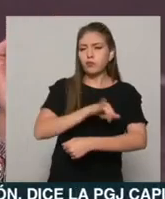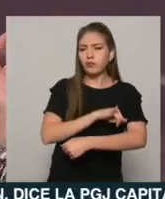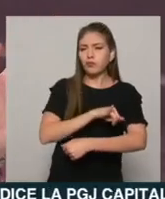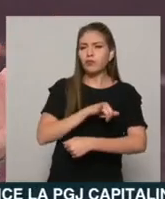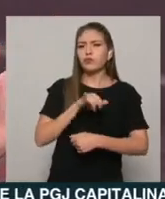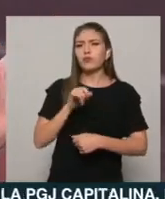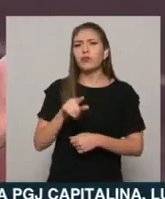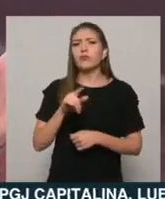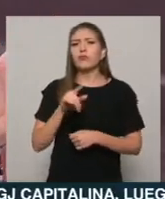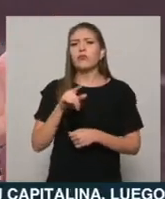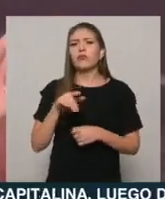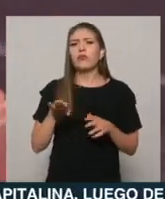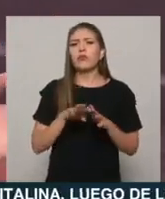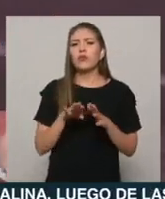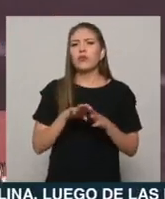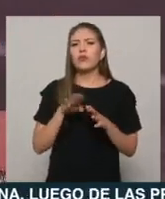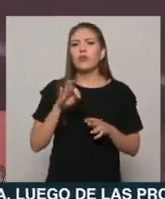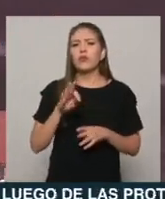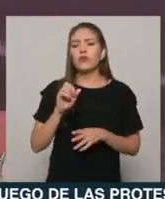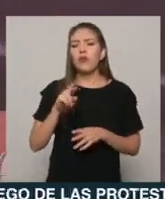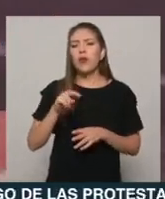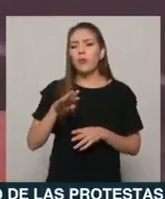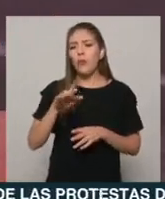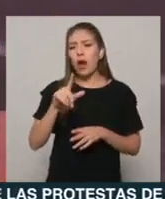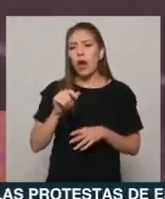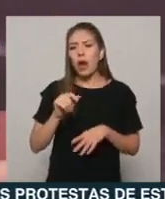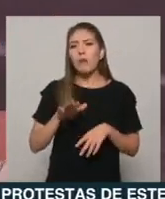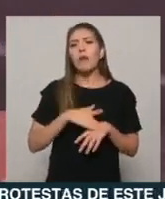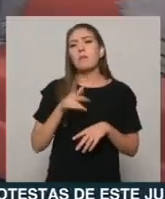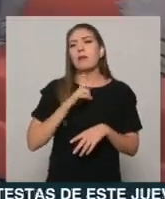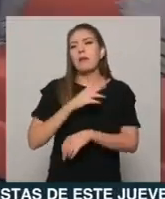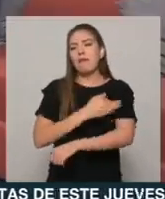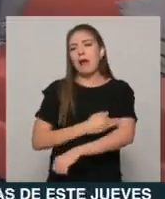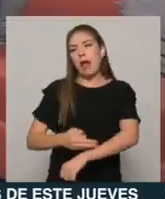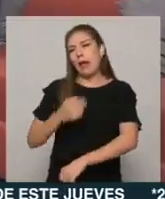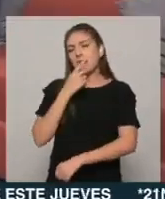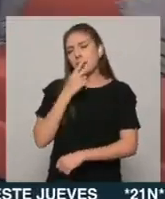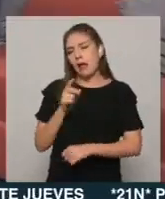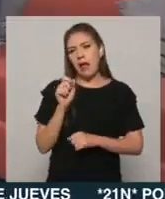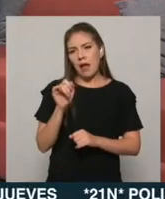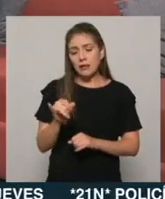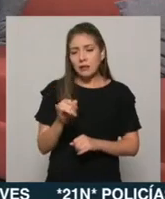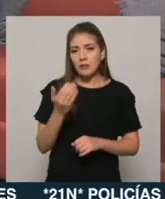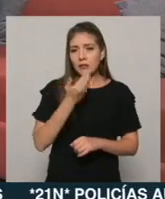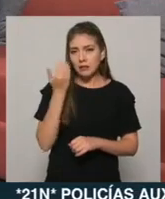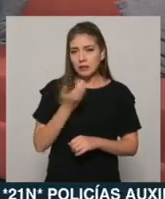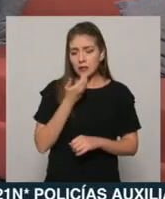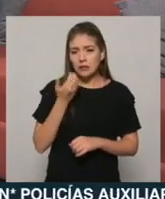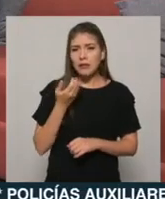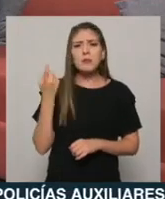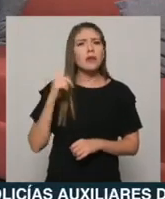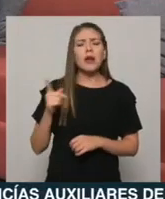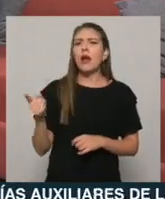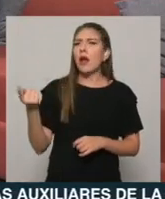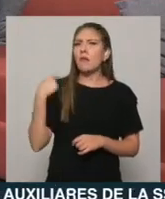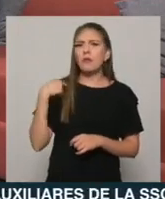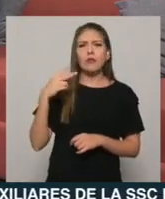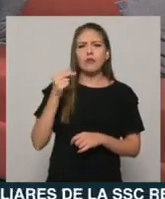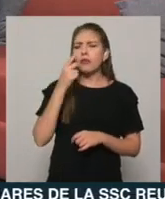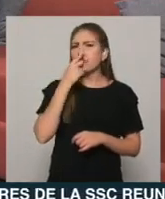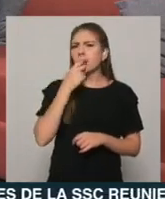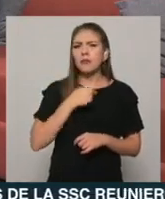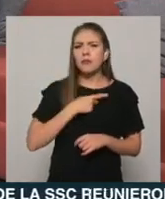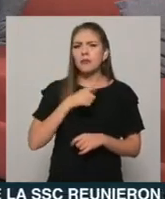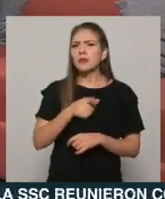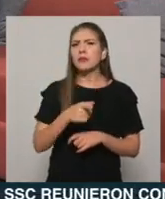porque así se había hecho en mi familia. Las mujeres no me habían dicho que lo ideal, aunque es algo que se escucha escucha en los medios de comunicación no llega a todos